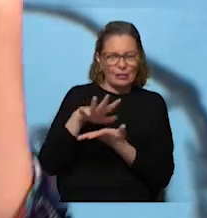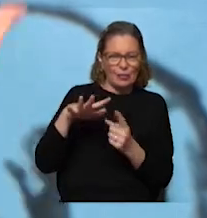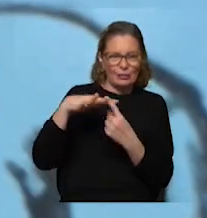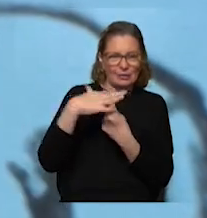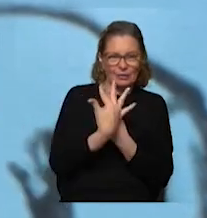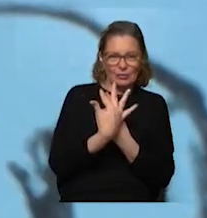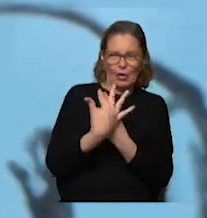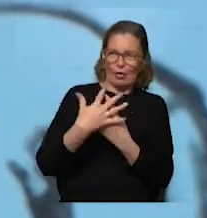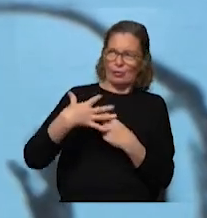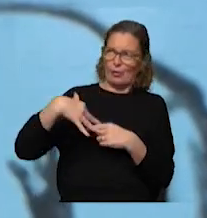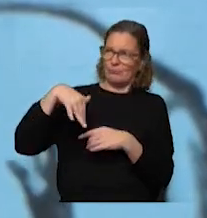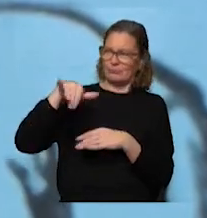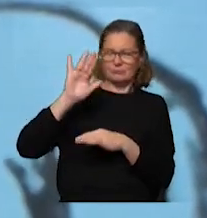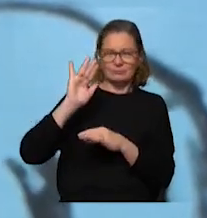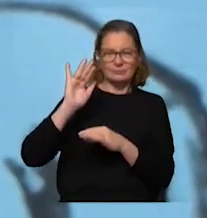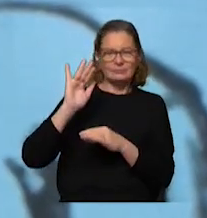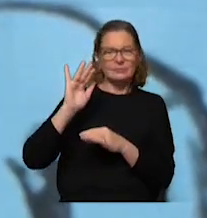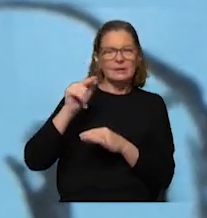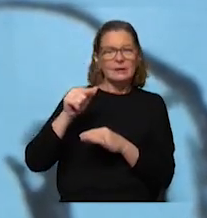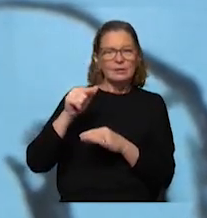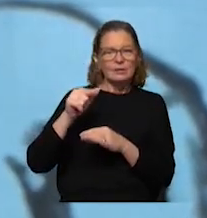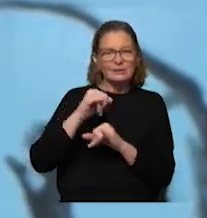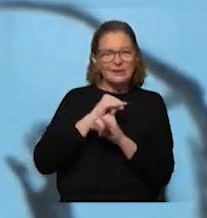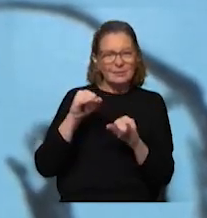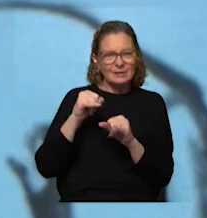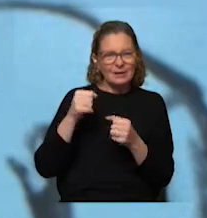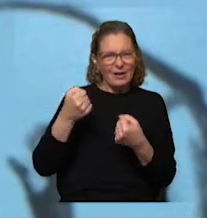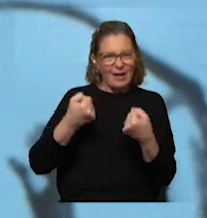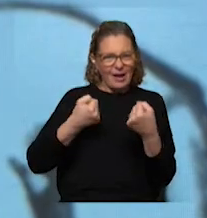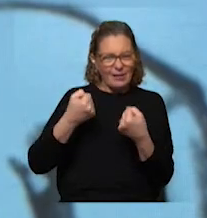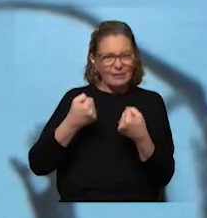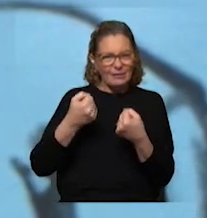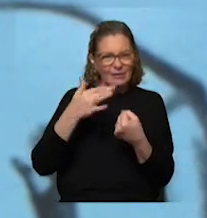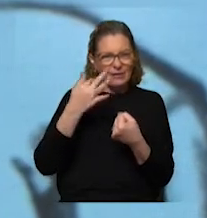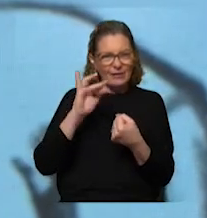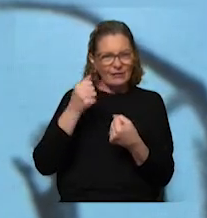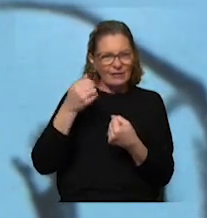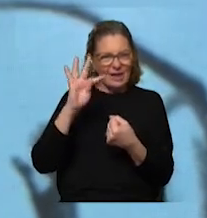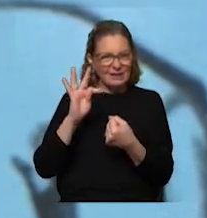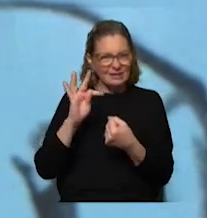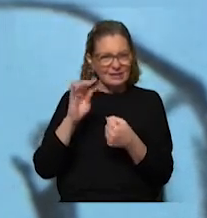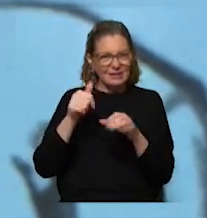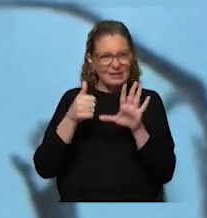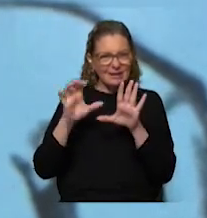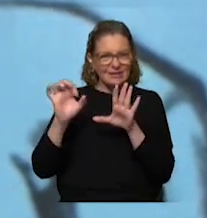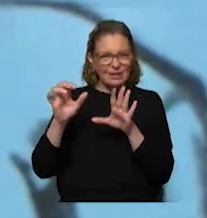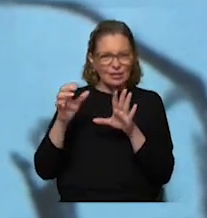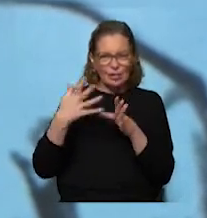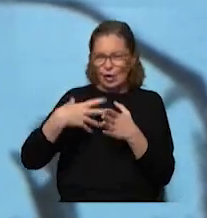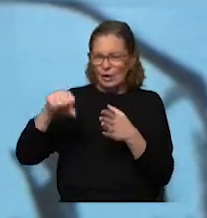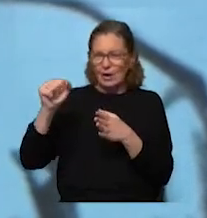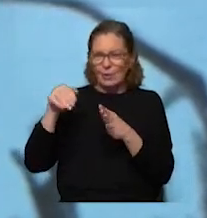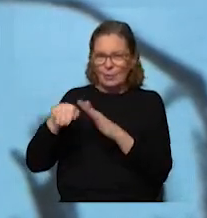de diplomacia Y qué sé yo y termina sacando a refugiados a lograr así los políticos